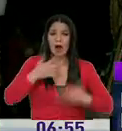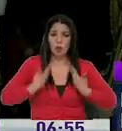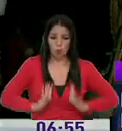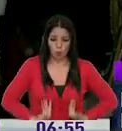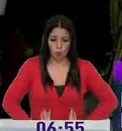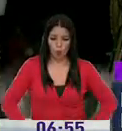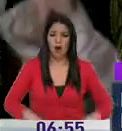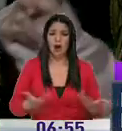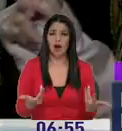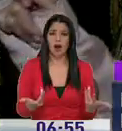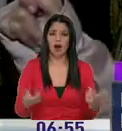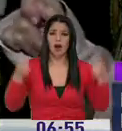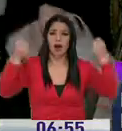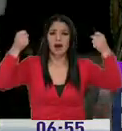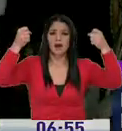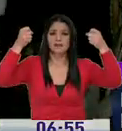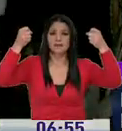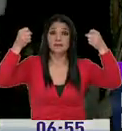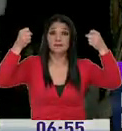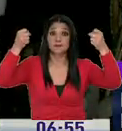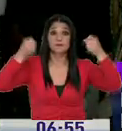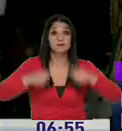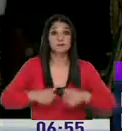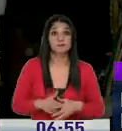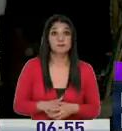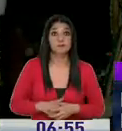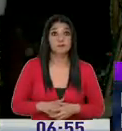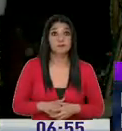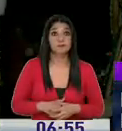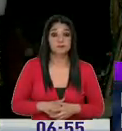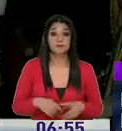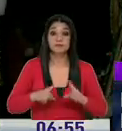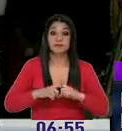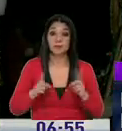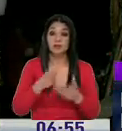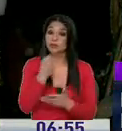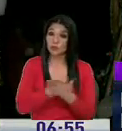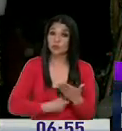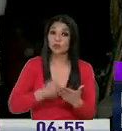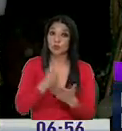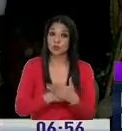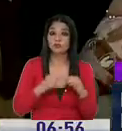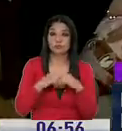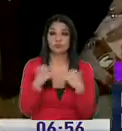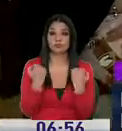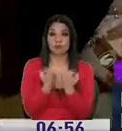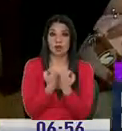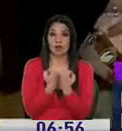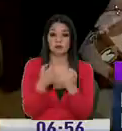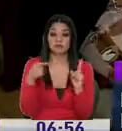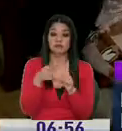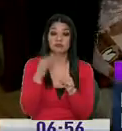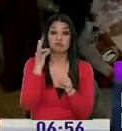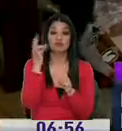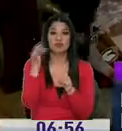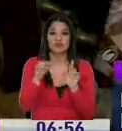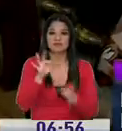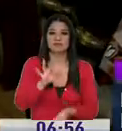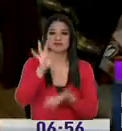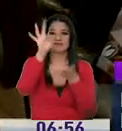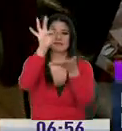sosteniendo carteles sí pero la lucha era social arboleda es un símbolo del movimiento